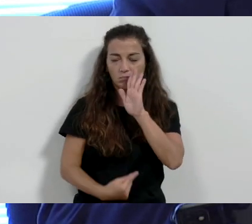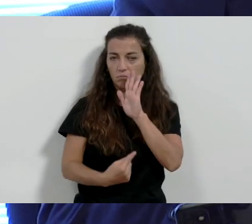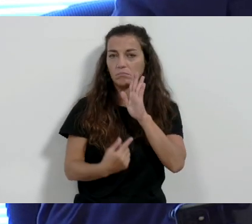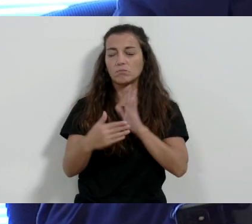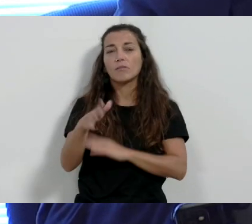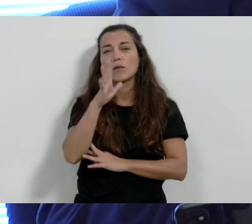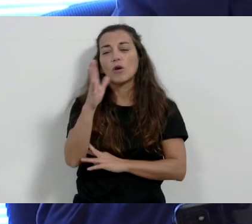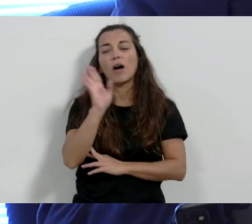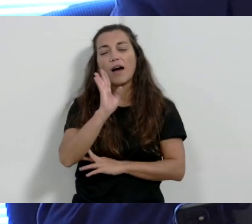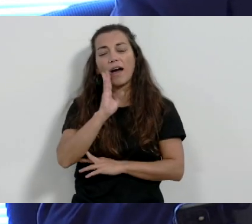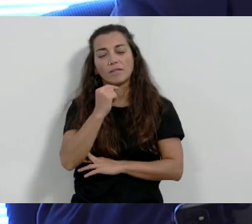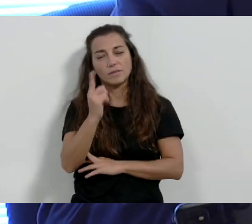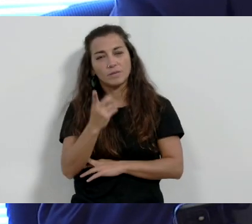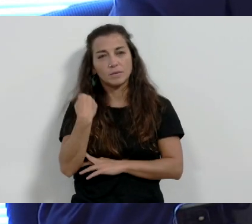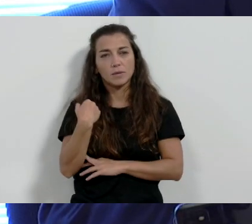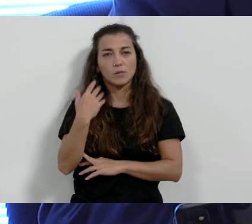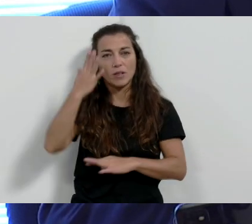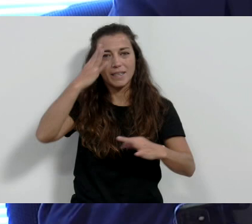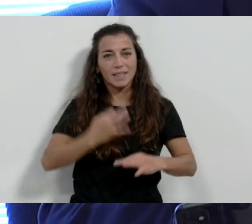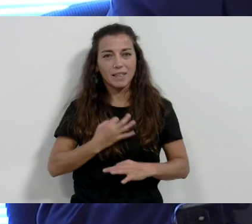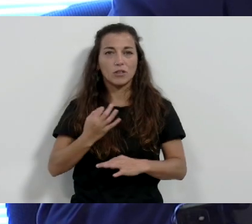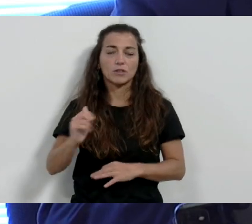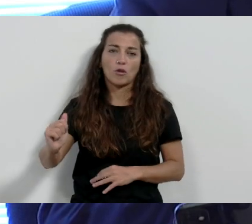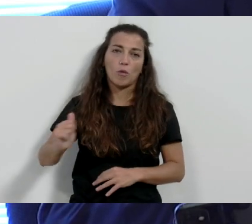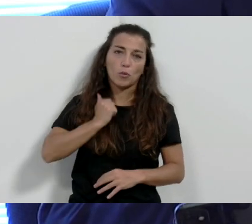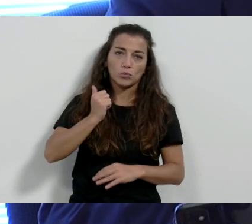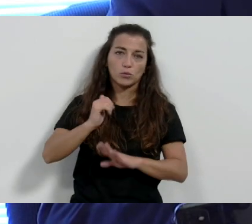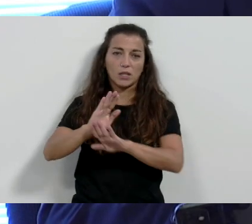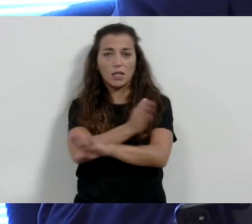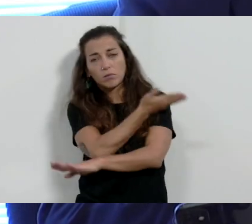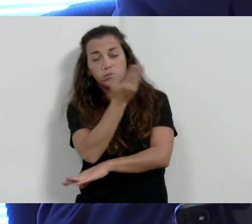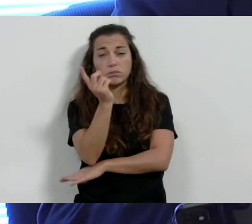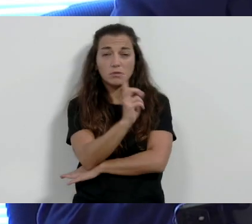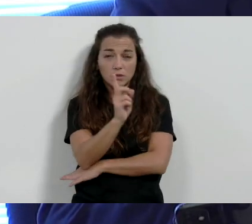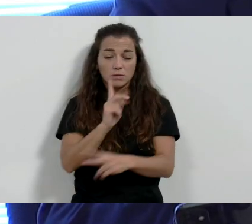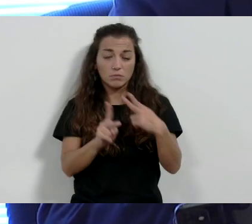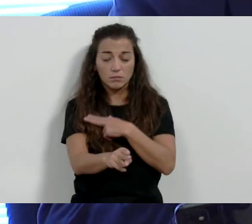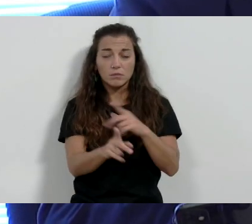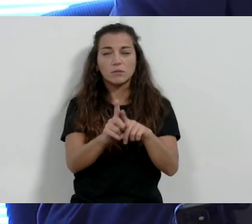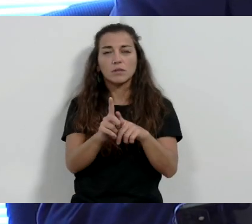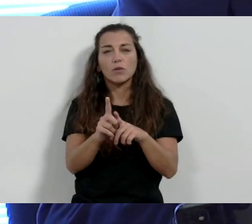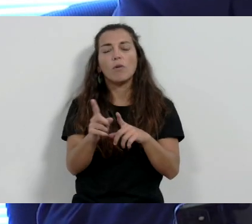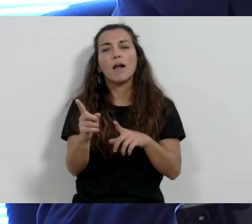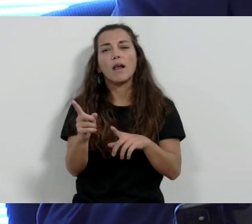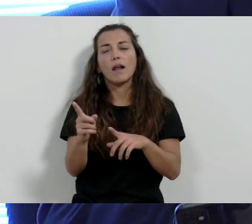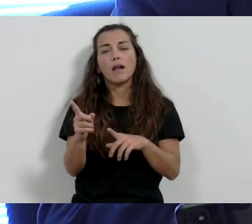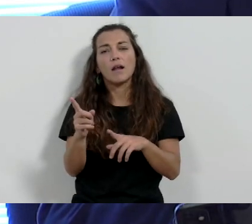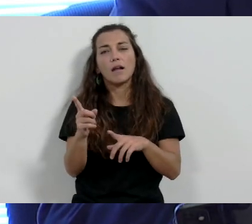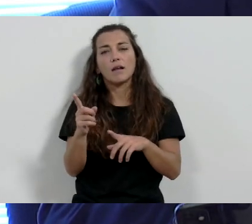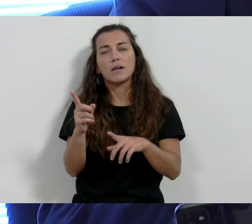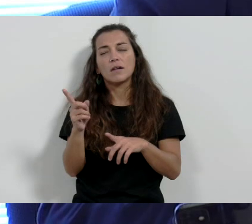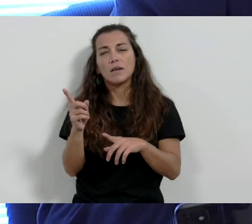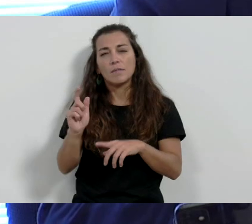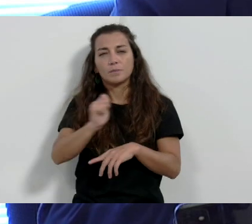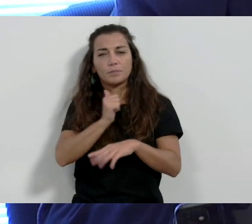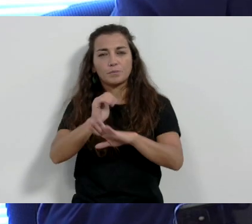anteriormente. Creo que es no dejar pasar una oportunidad para que el equipo de gobierno, para que la corporación en su conjunto, tome medidas de